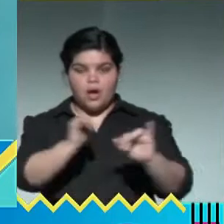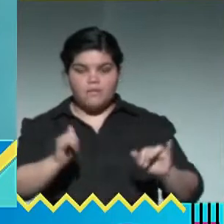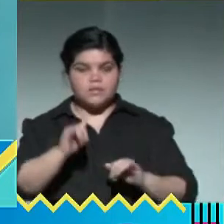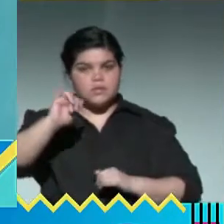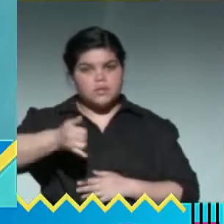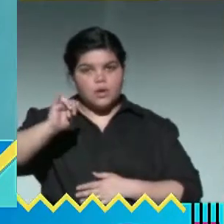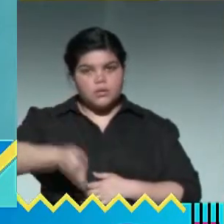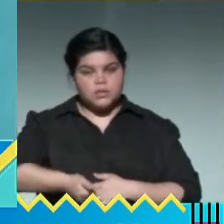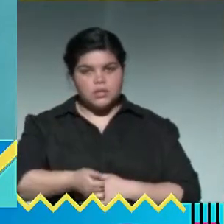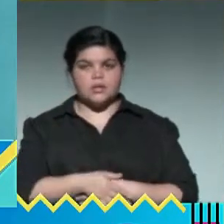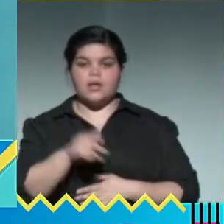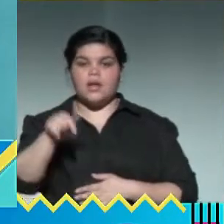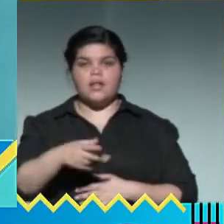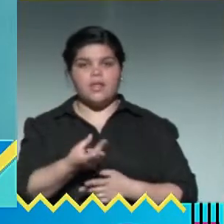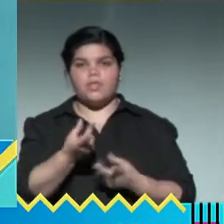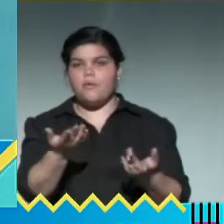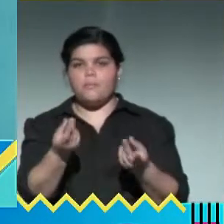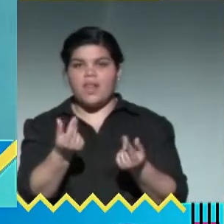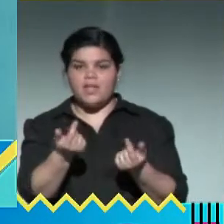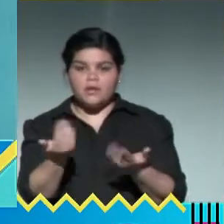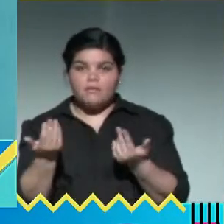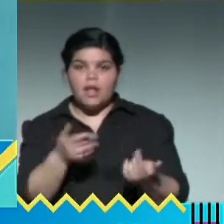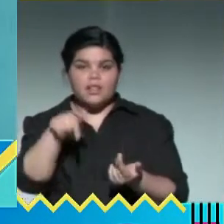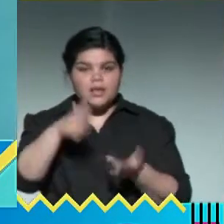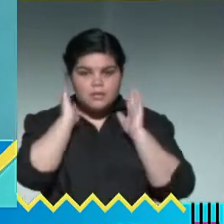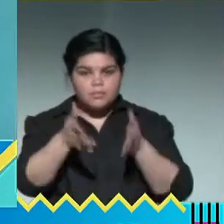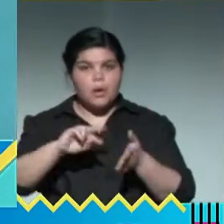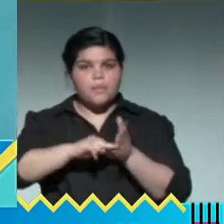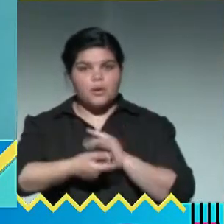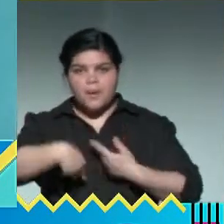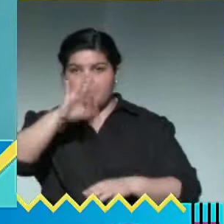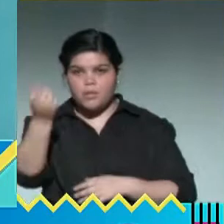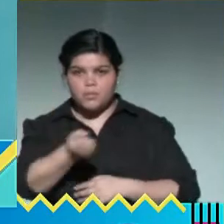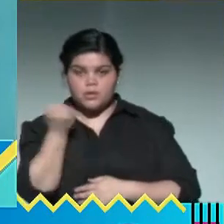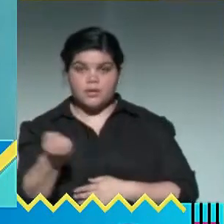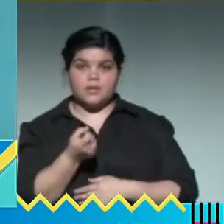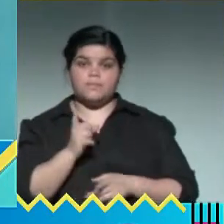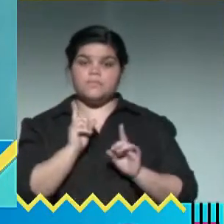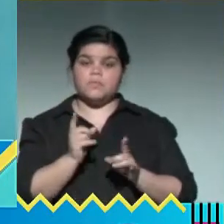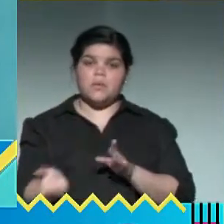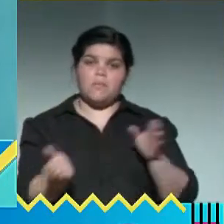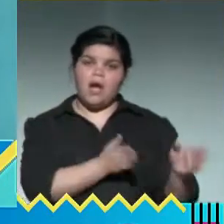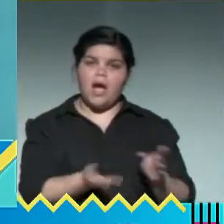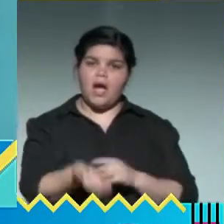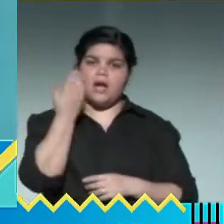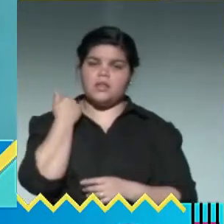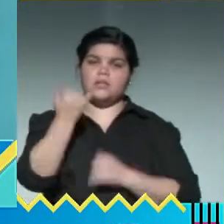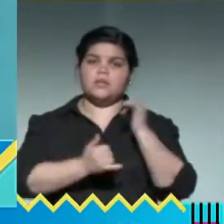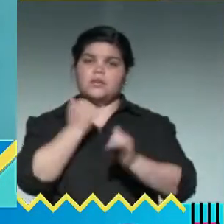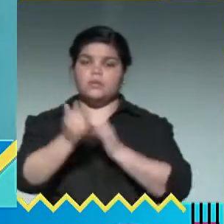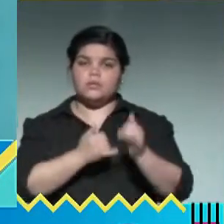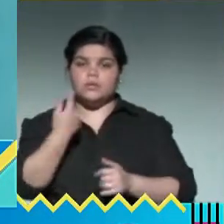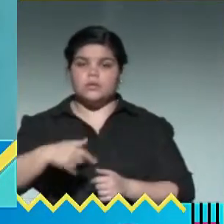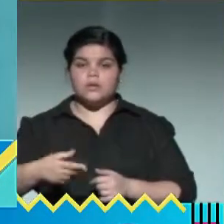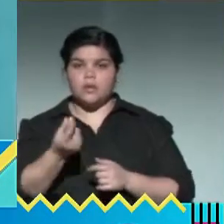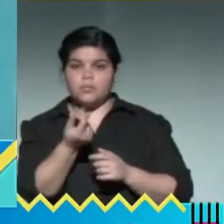que es uno de los problemas endémicos de nuestro país. Vamos a retomar del bloque anterior, estábamos hablando del presupuesto. Bueno, ¿cuáles